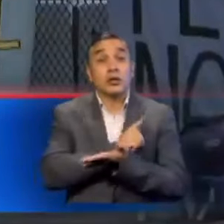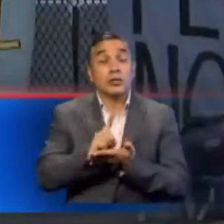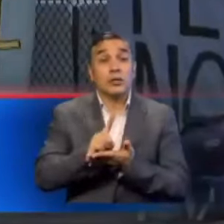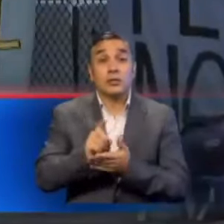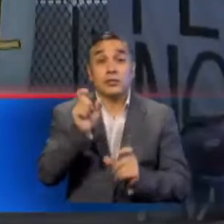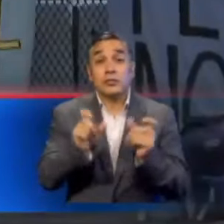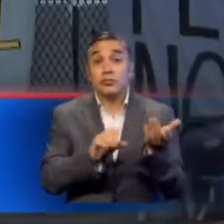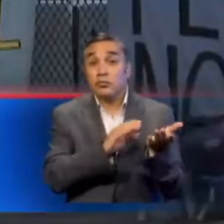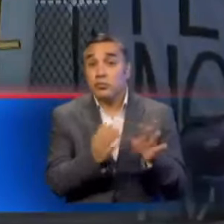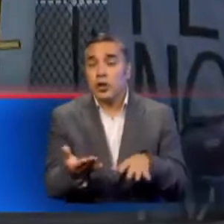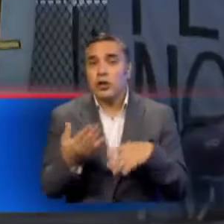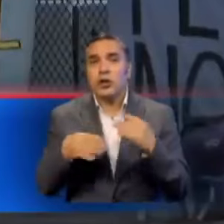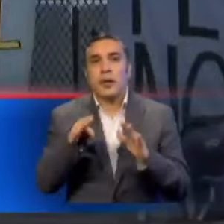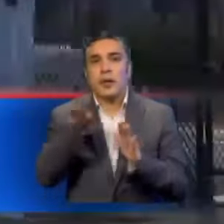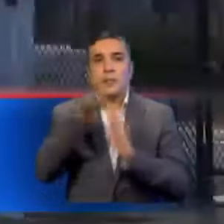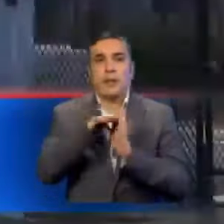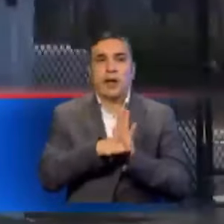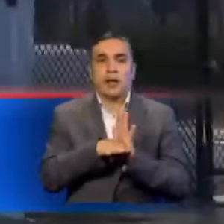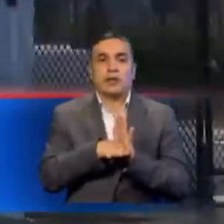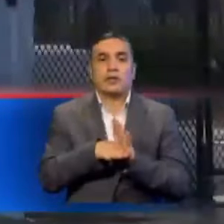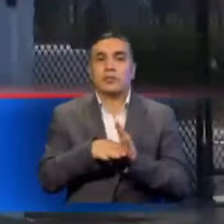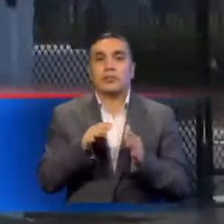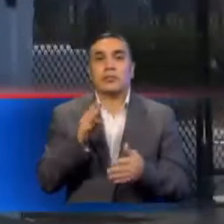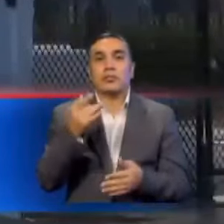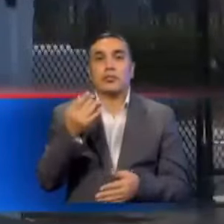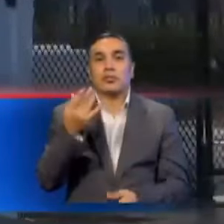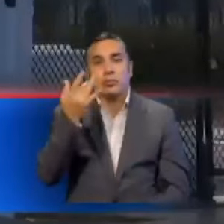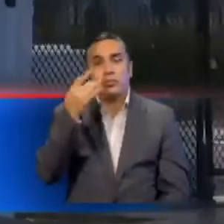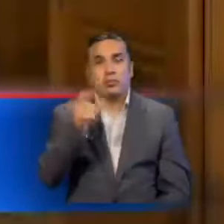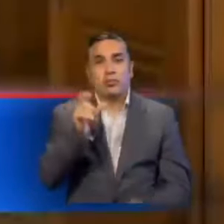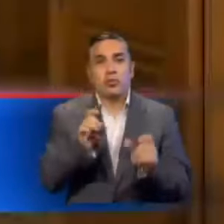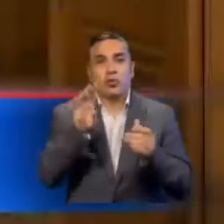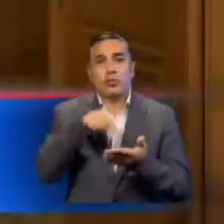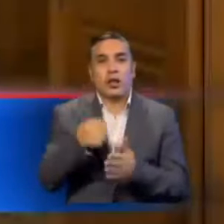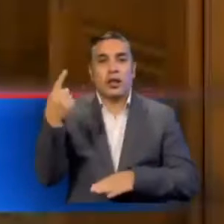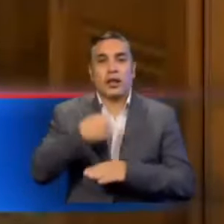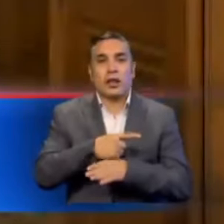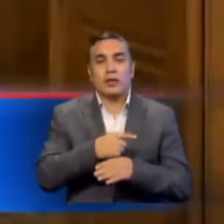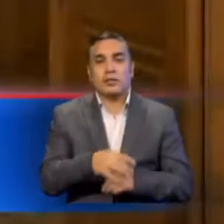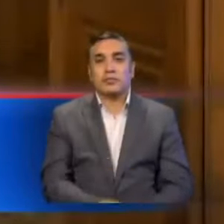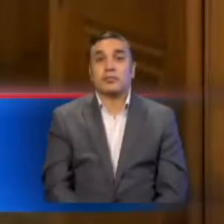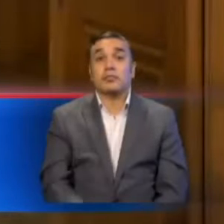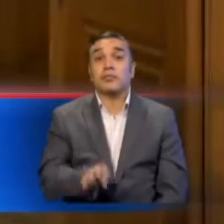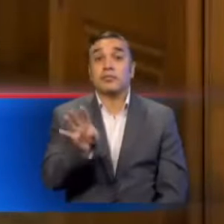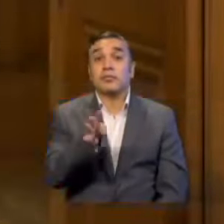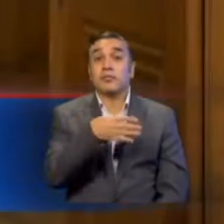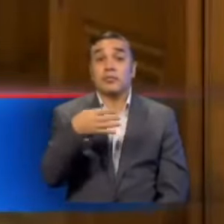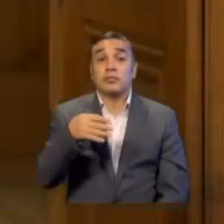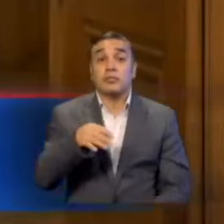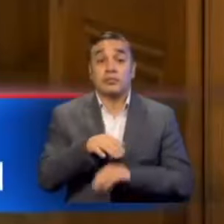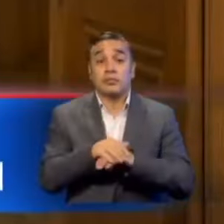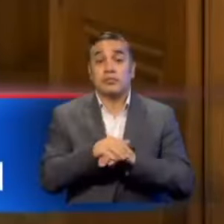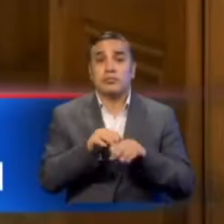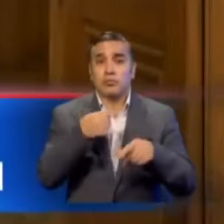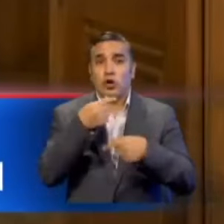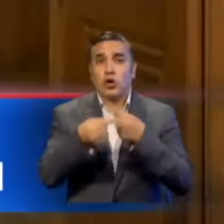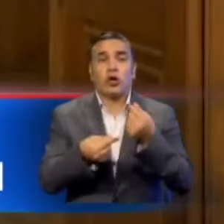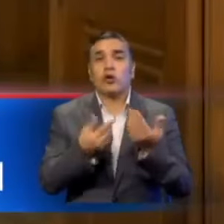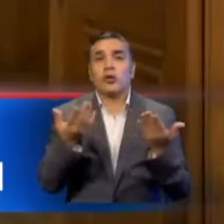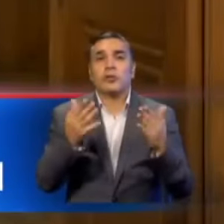los decesos han disminuido desde los más de 4,000 diarios reportados. Mientras tanto, Reino Unido planea levantar gradualmente el